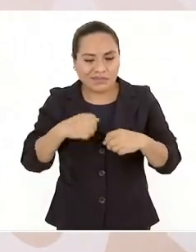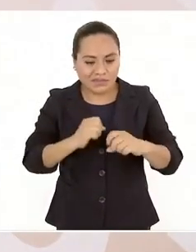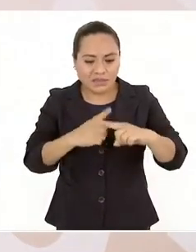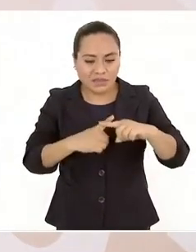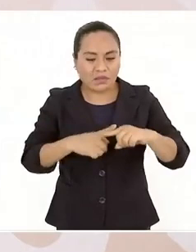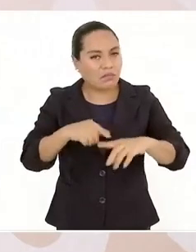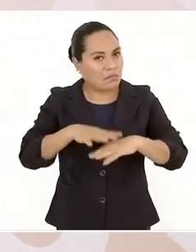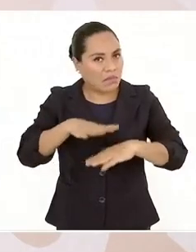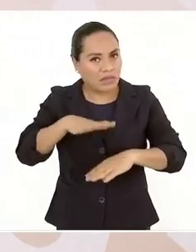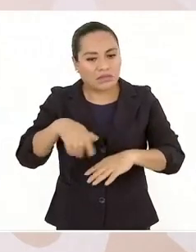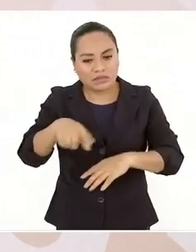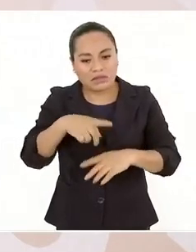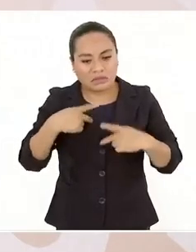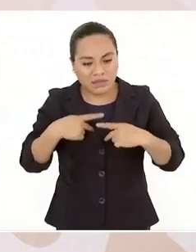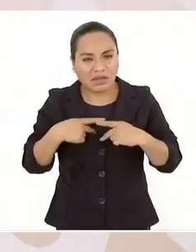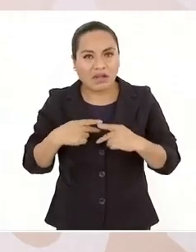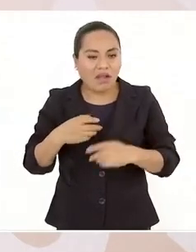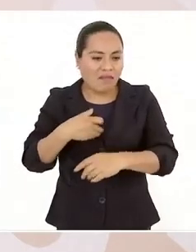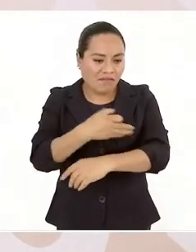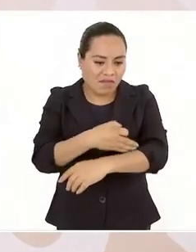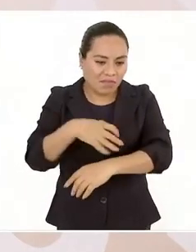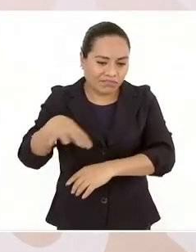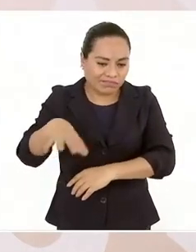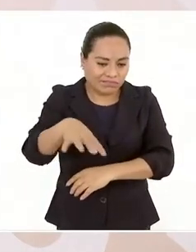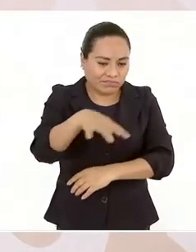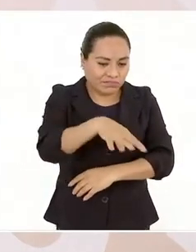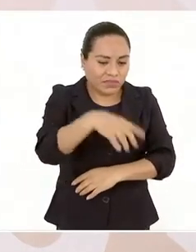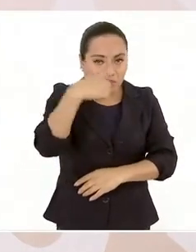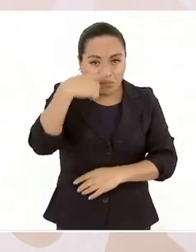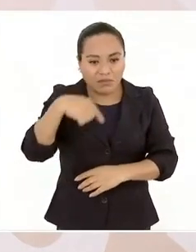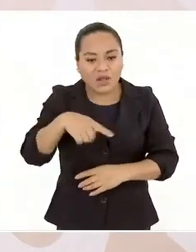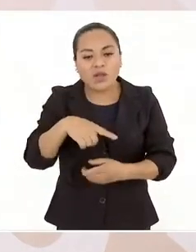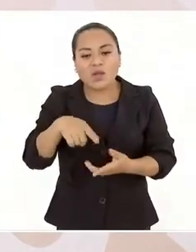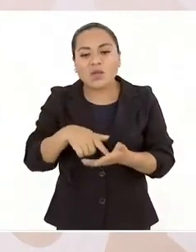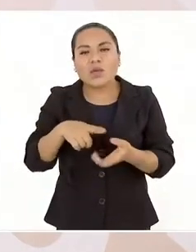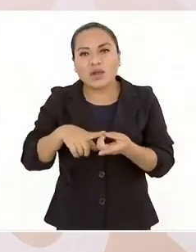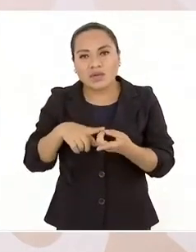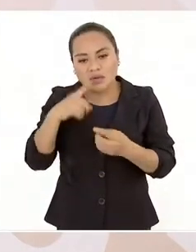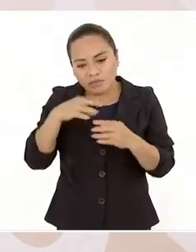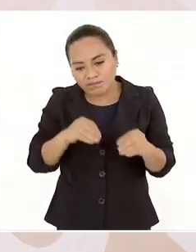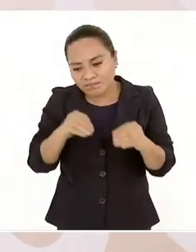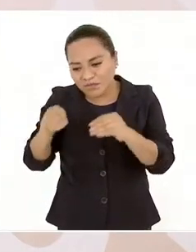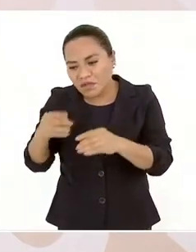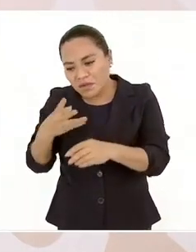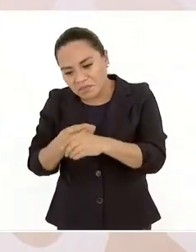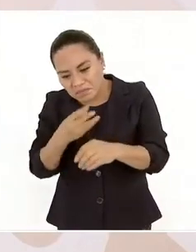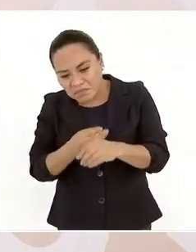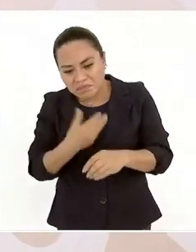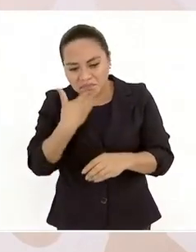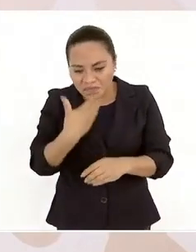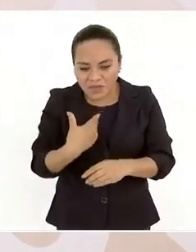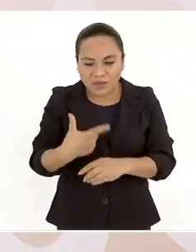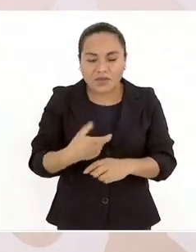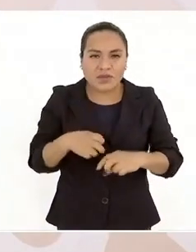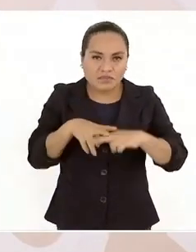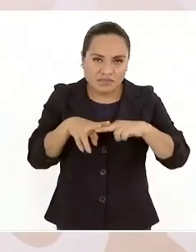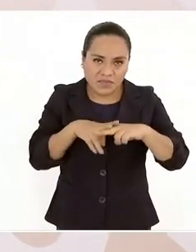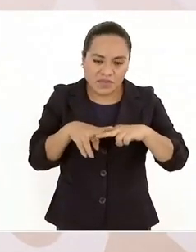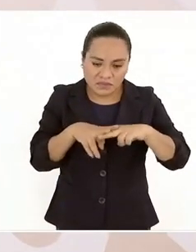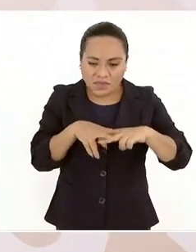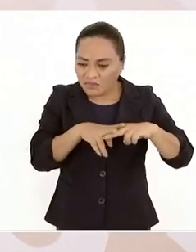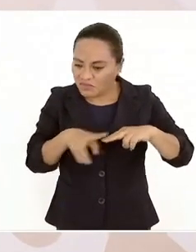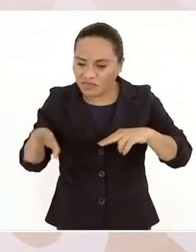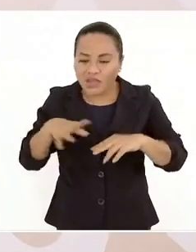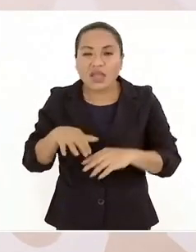van a relocalizarse por encontrarse sus viviendas y prácticamente sobre el derecho de vía. Estamos hablando de